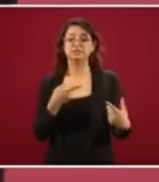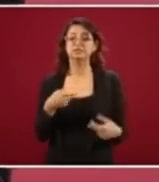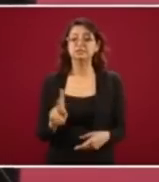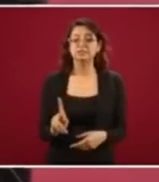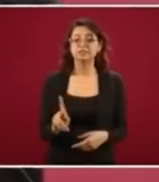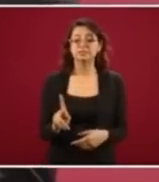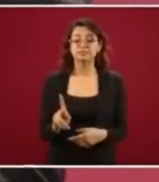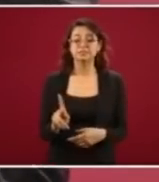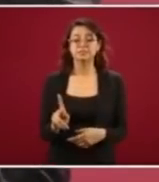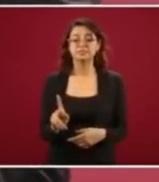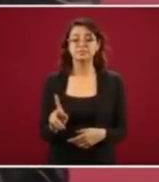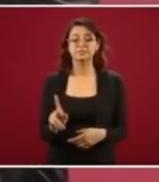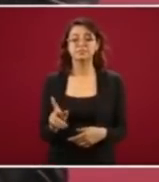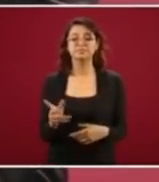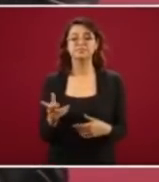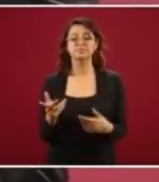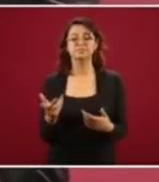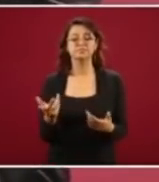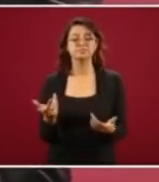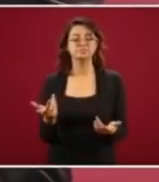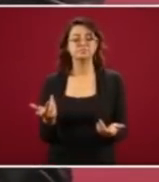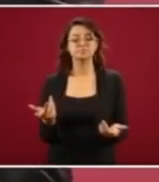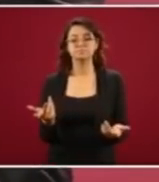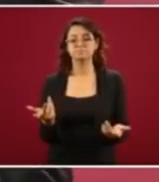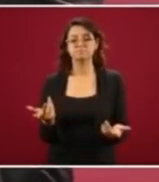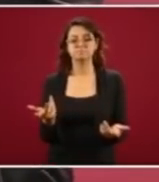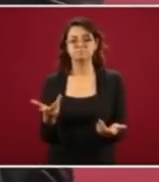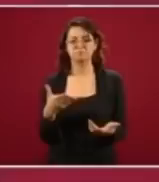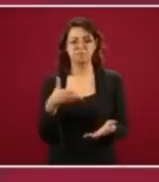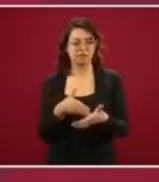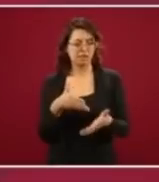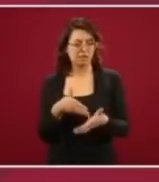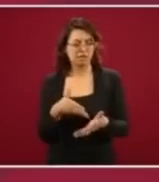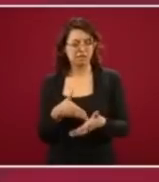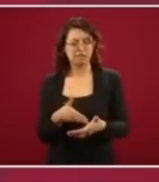No va a haber ningún obstáculo.